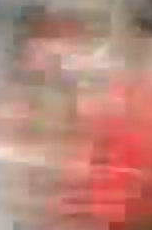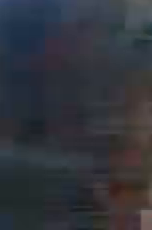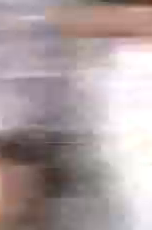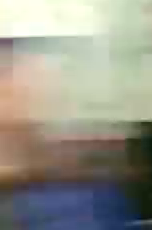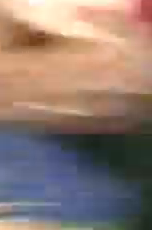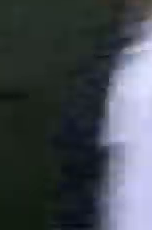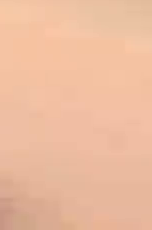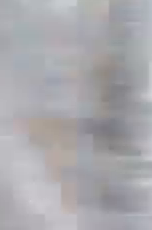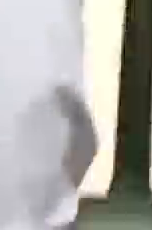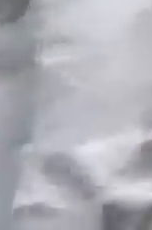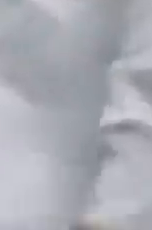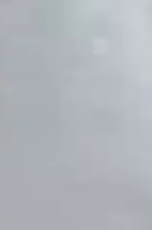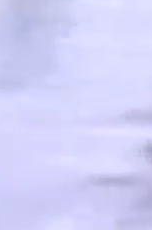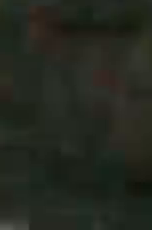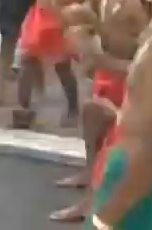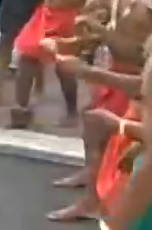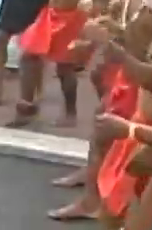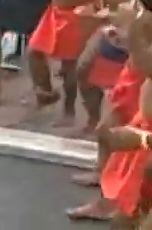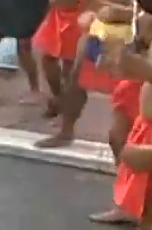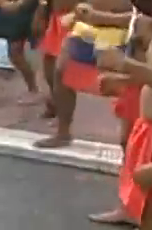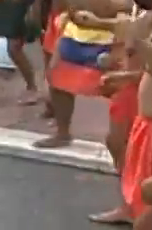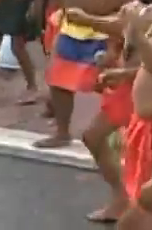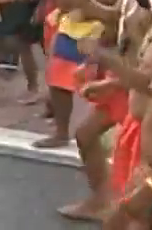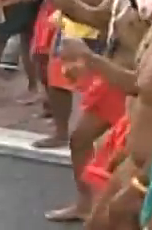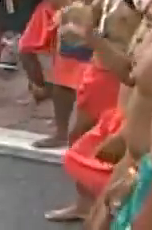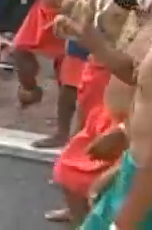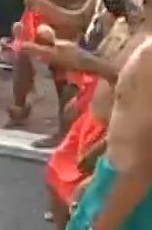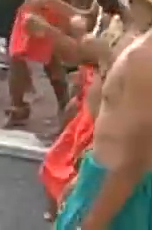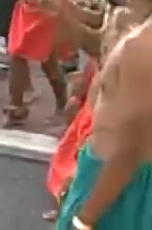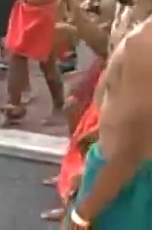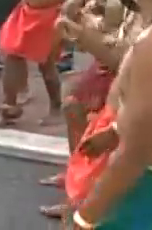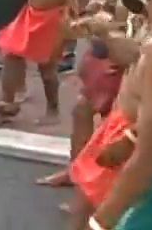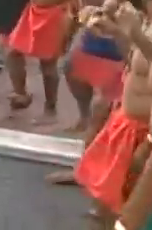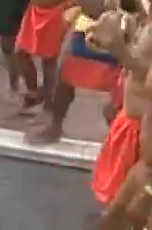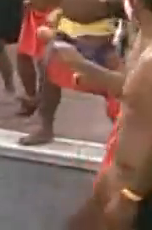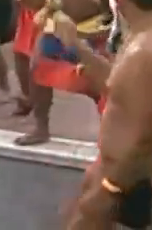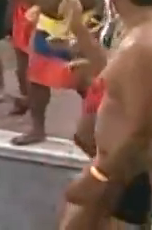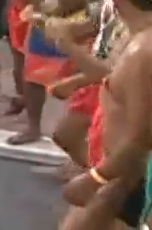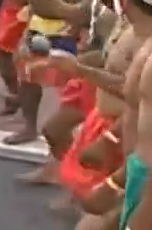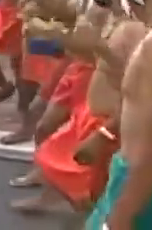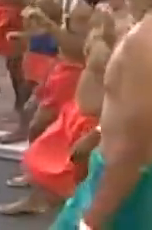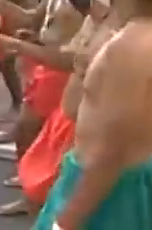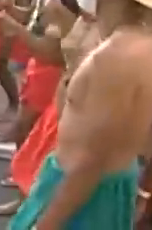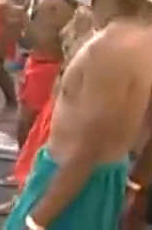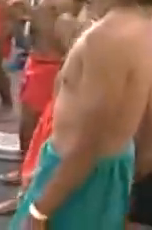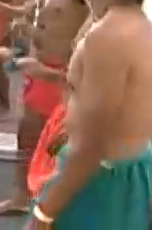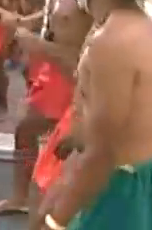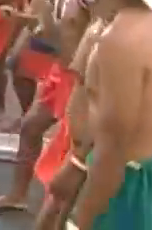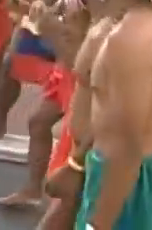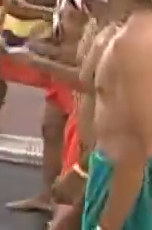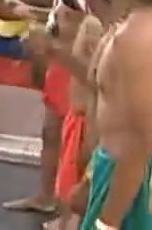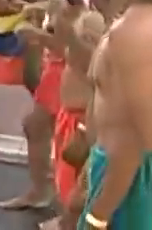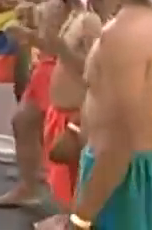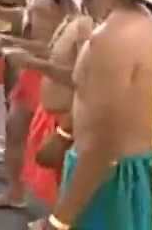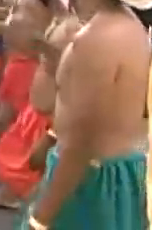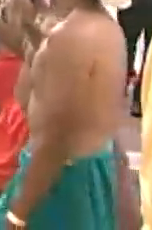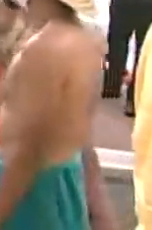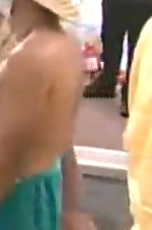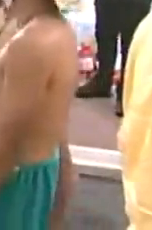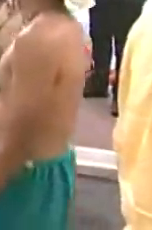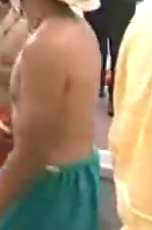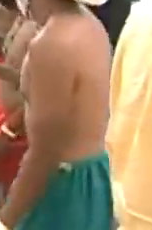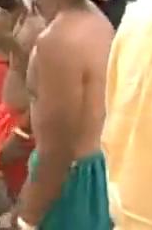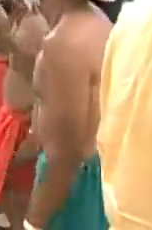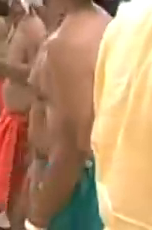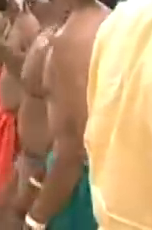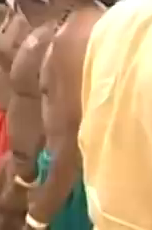quiera. Maraisa, maraisa, maraisa, maraisa, maraisa, maraisa, tamatika